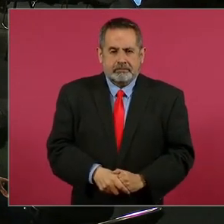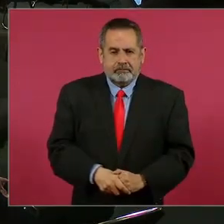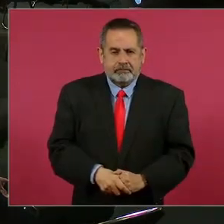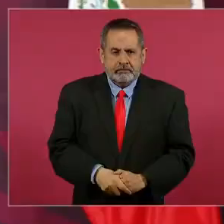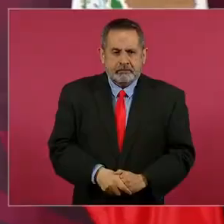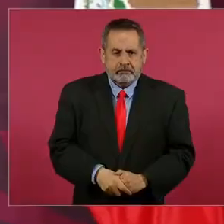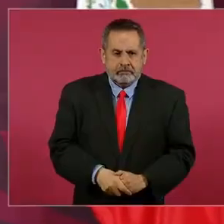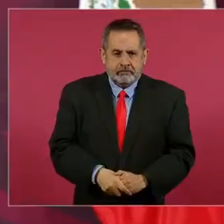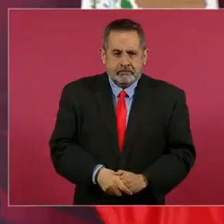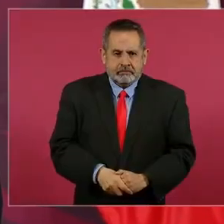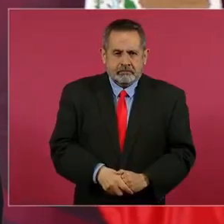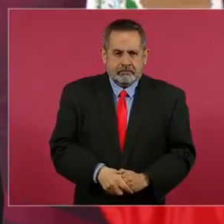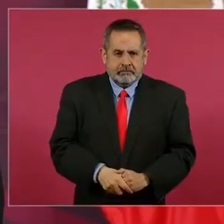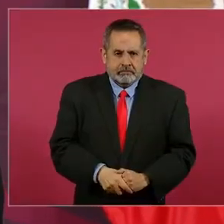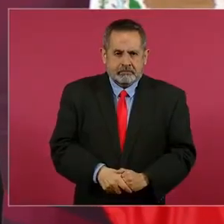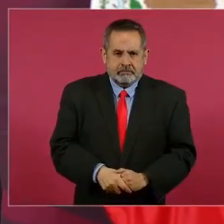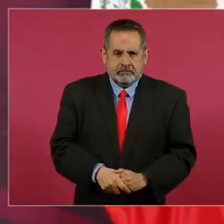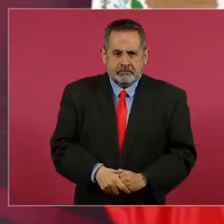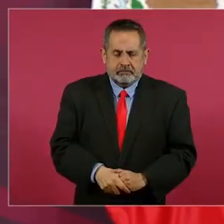algunas